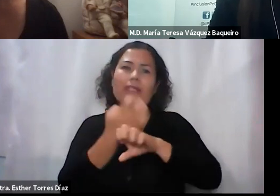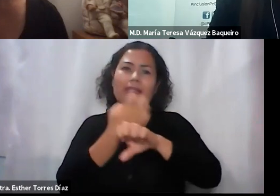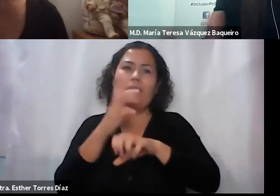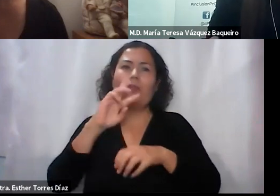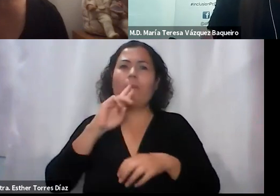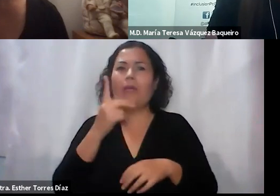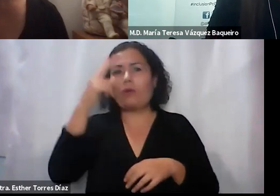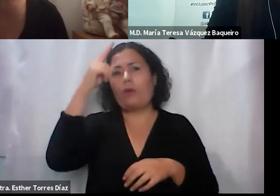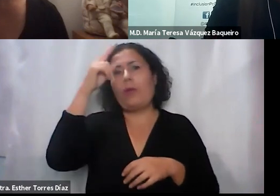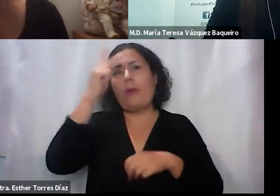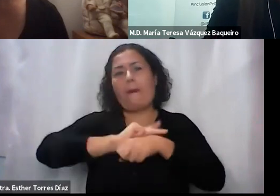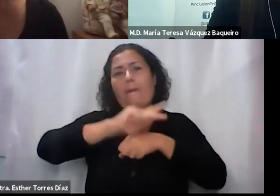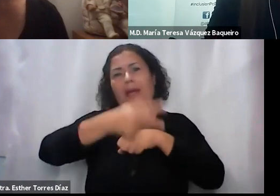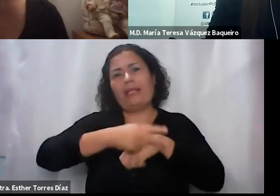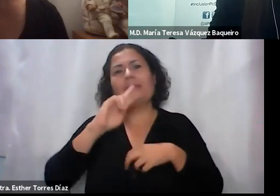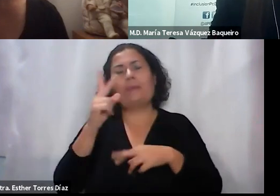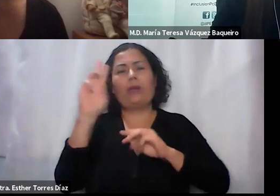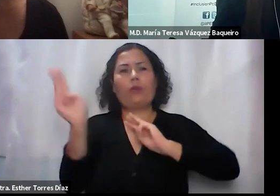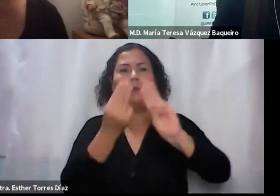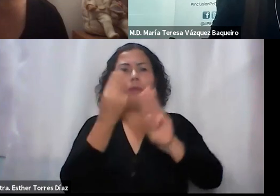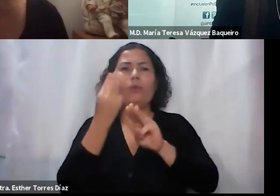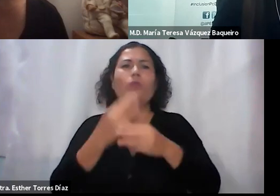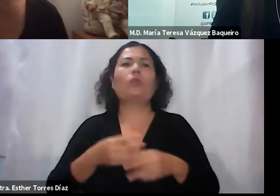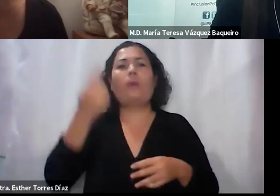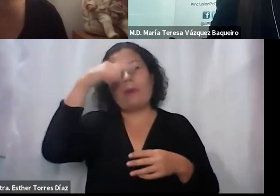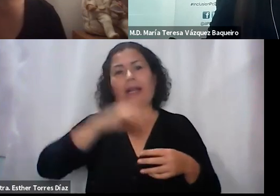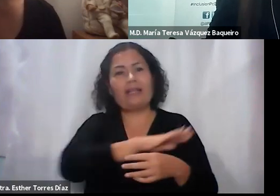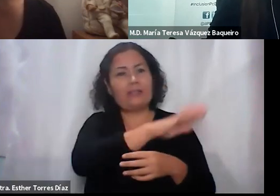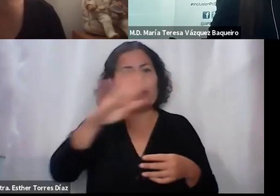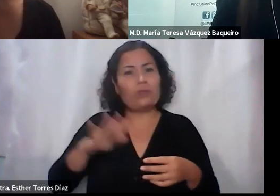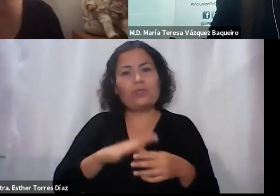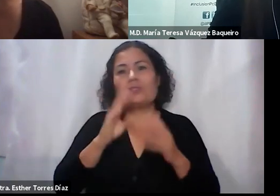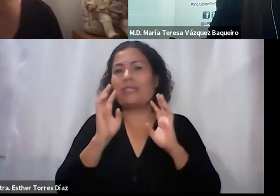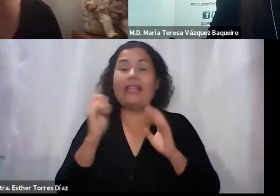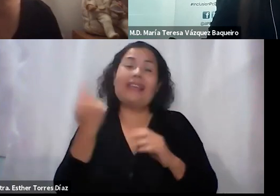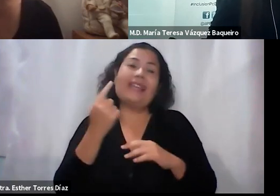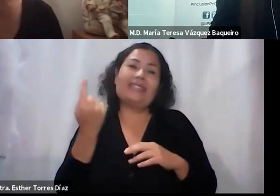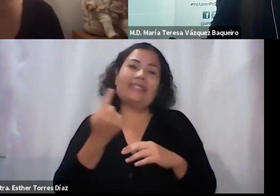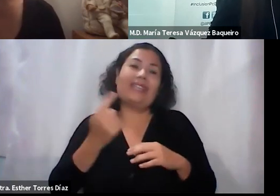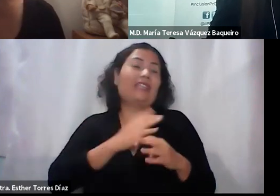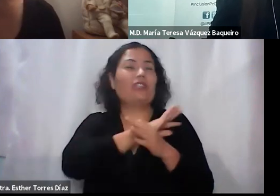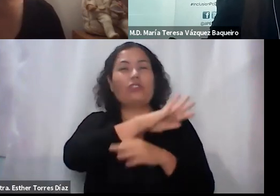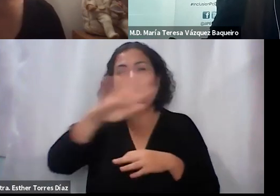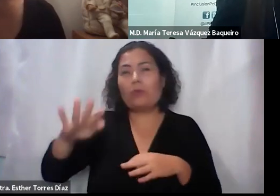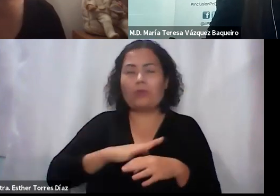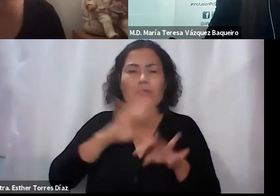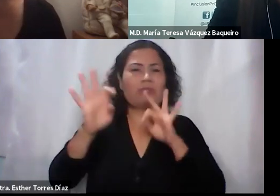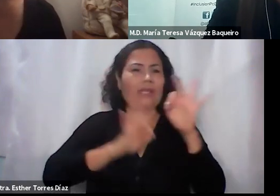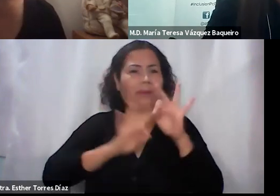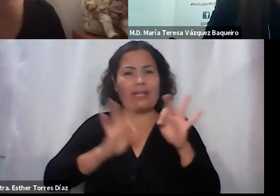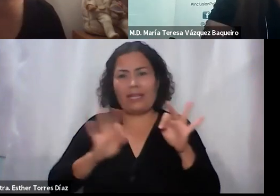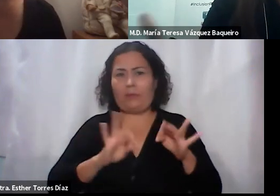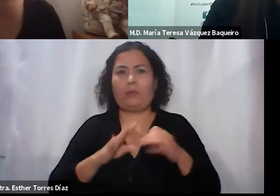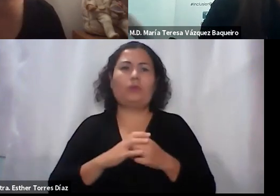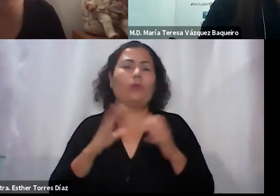mundo, que sea universal y accesible universalmente para todos y todas, pues es que todos trabajemos y pongamos nuestro granito de arena, ¿no? Así que